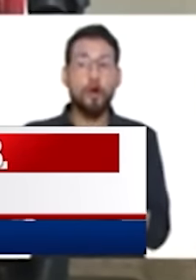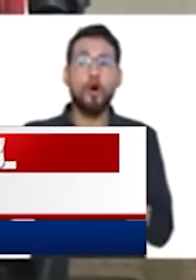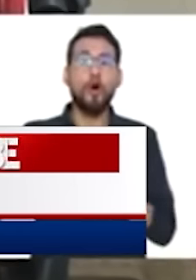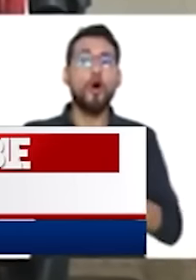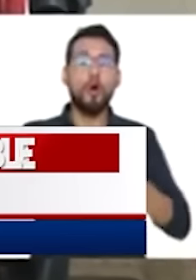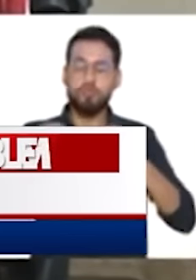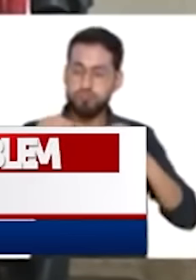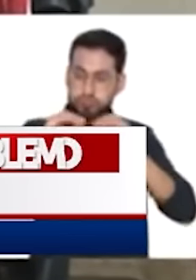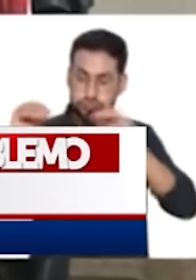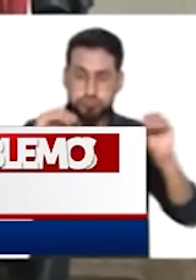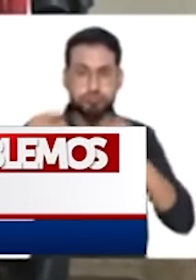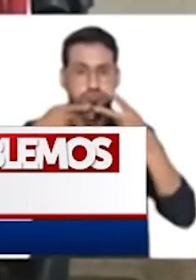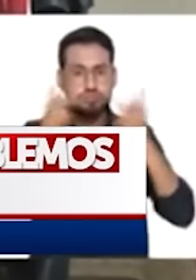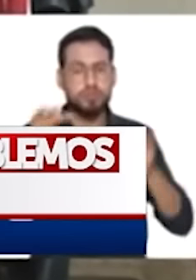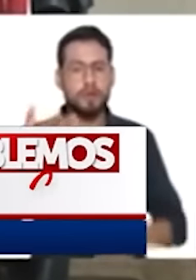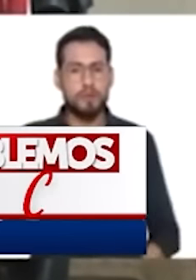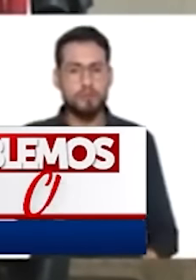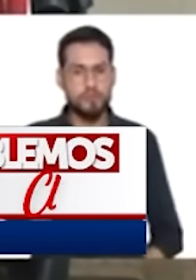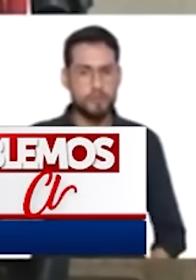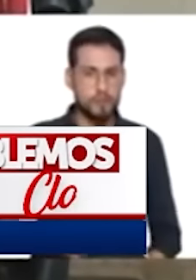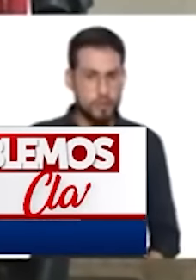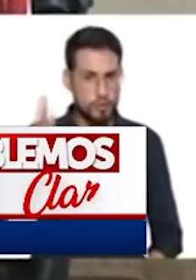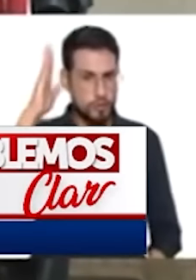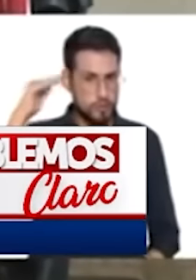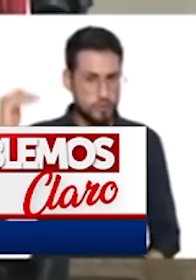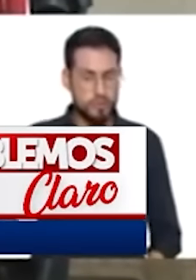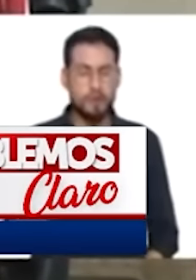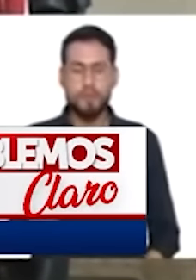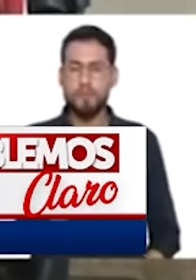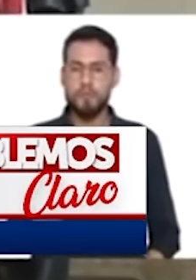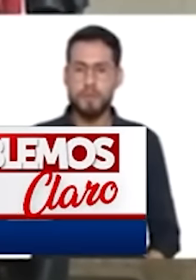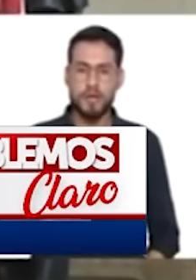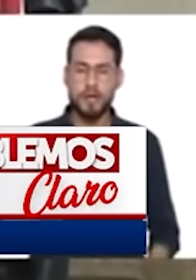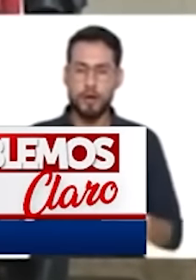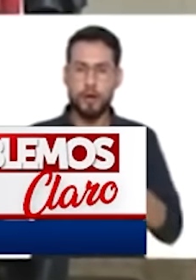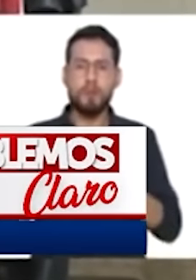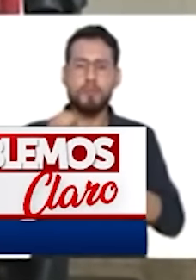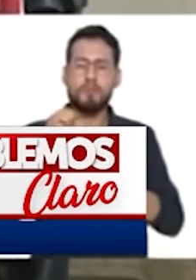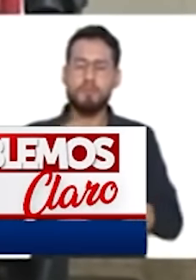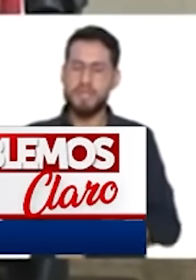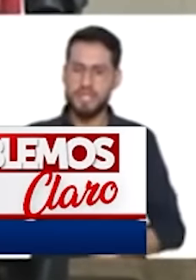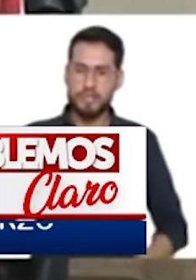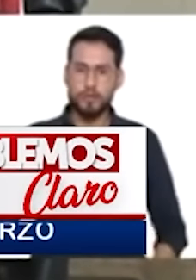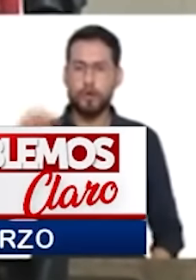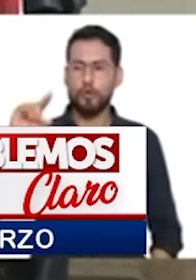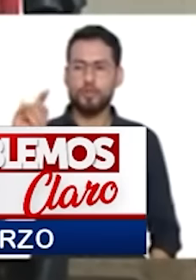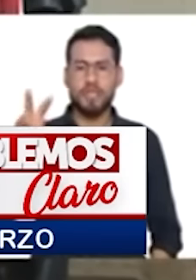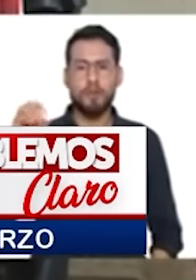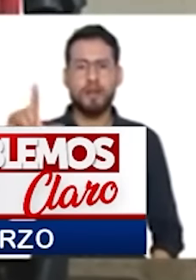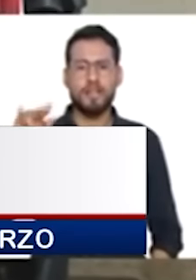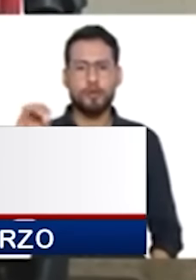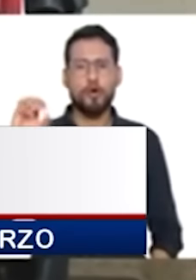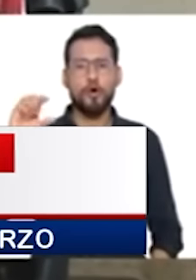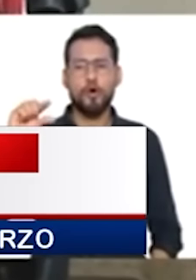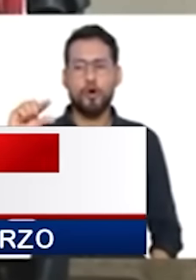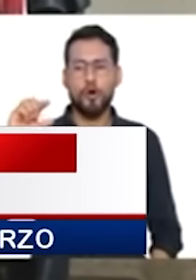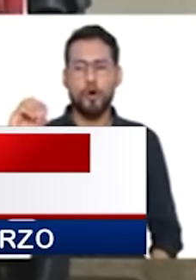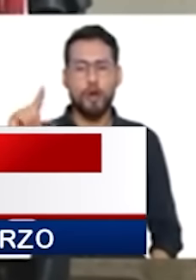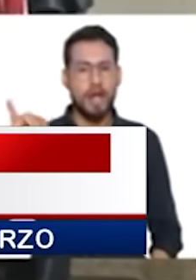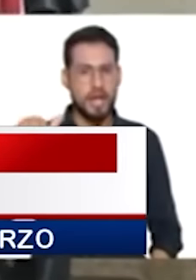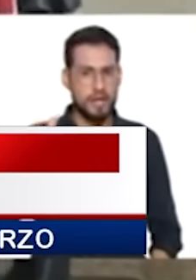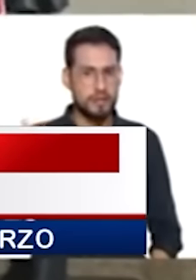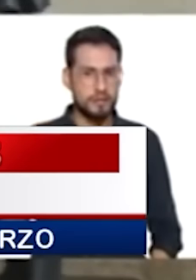comuníquese y publíquese de inersia borte segarra presidenta de la República Gustavo Lino adén olaya presidente del Consejo